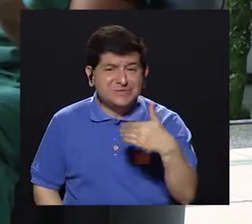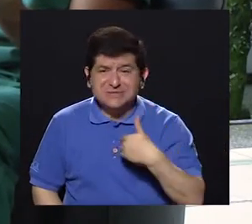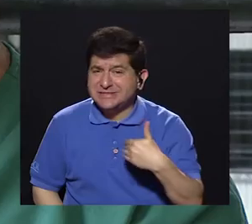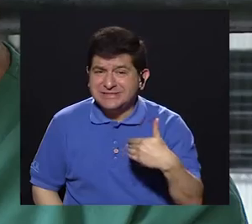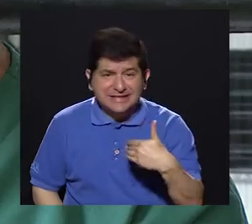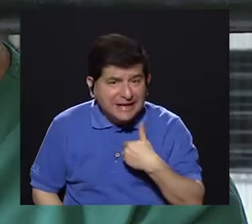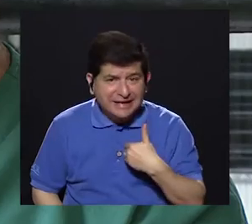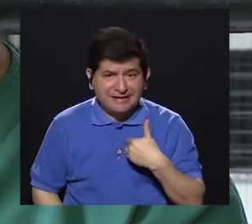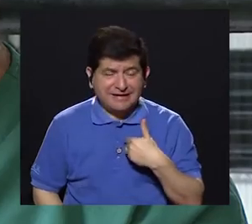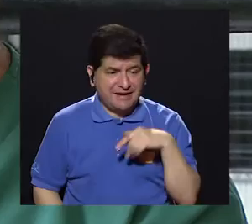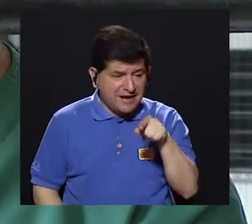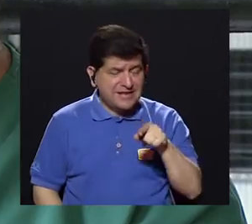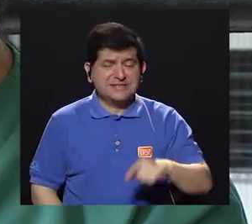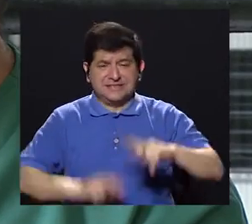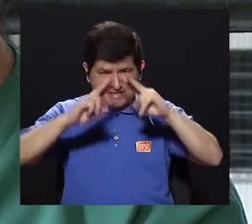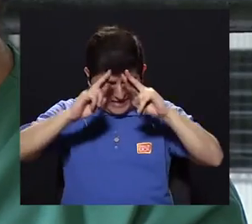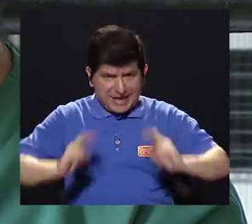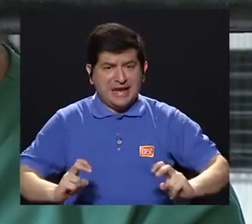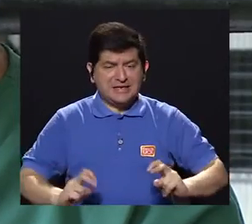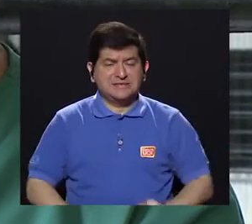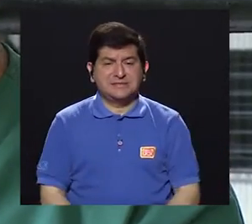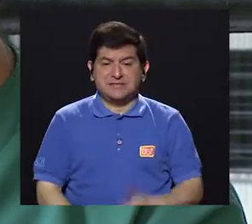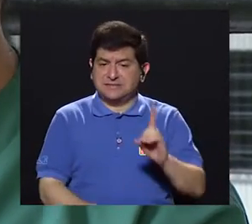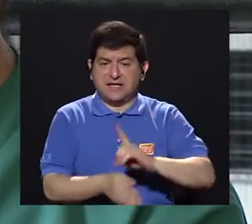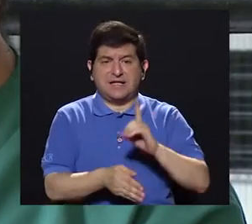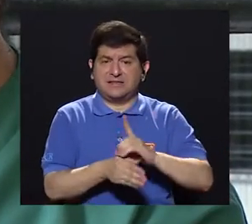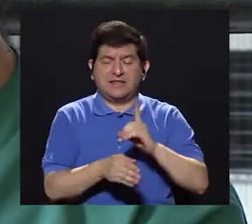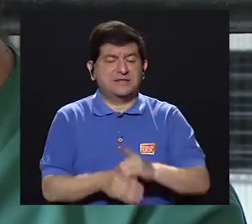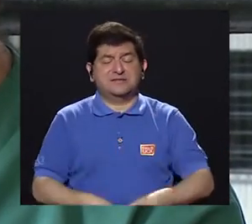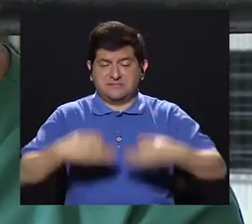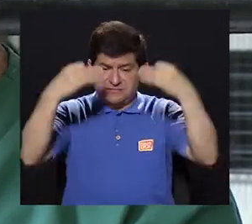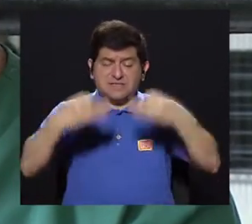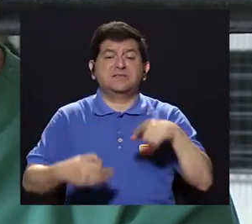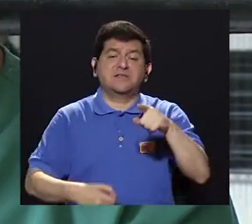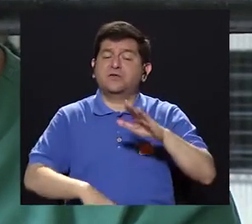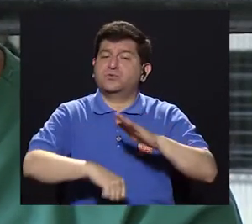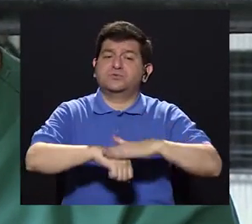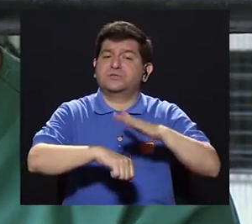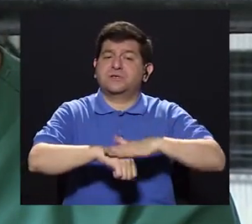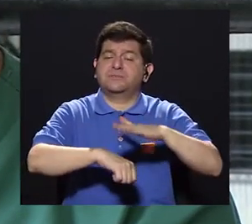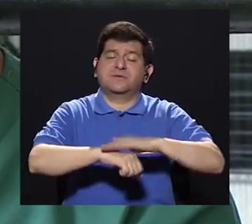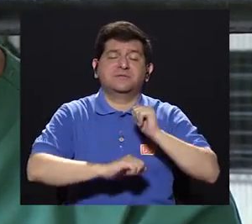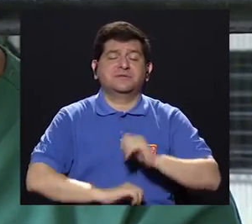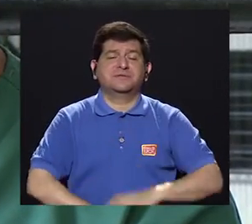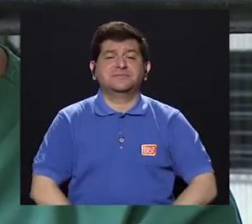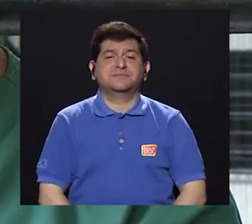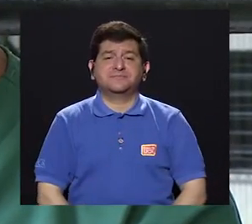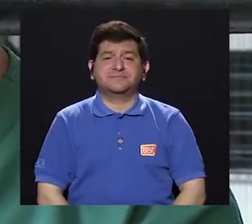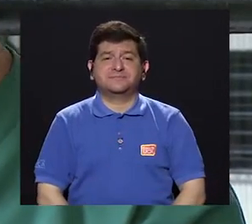usted hacerse el examen, el médico decide por usted y usted da su consentimiento.